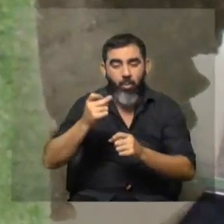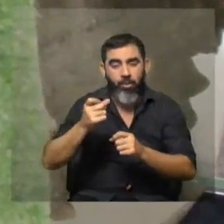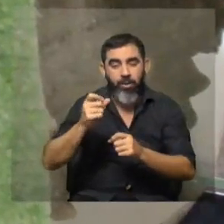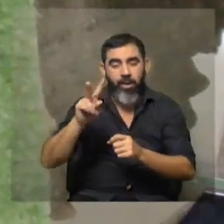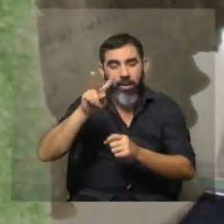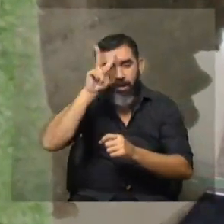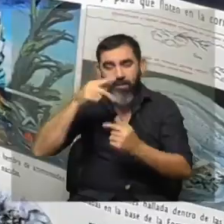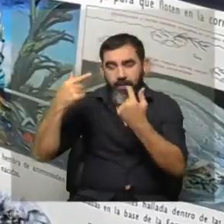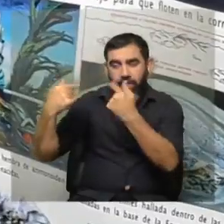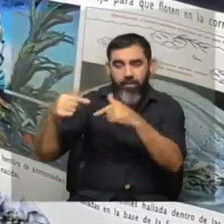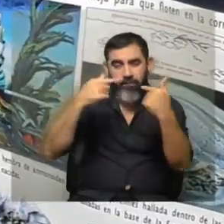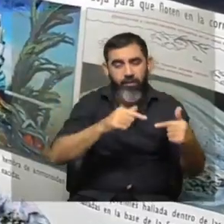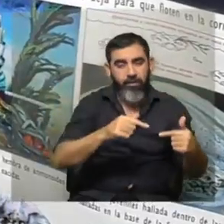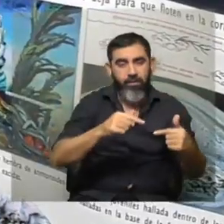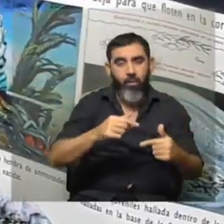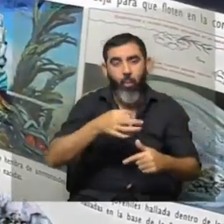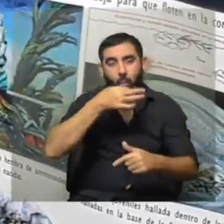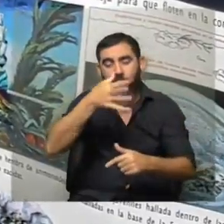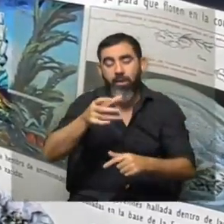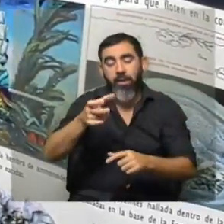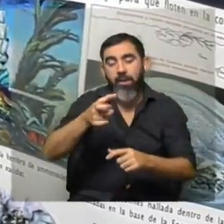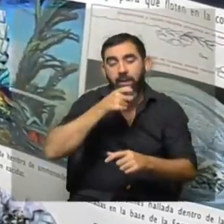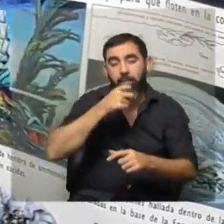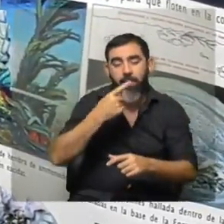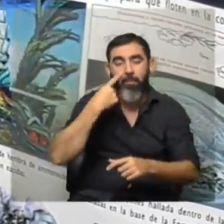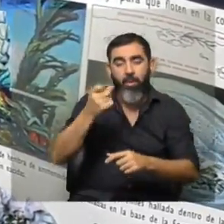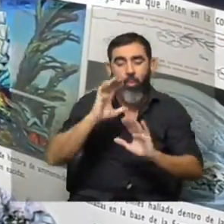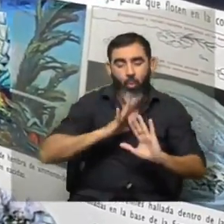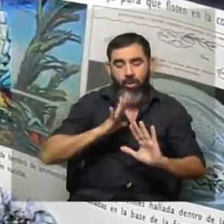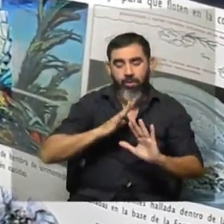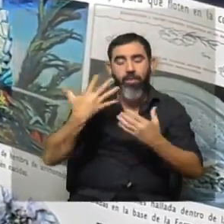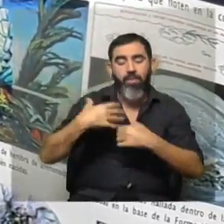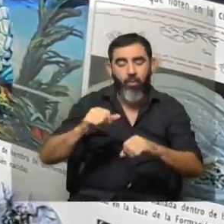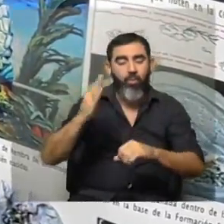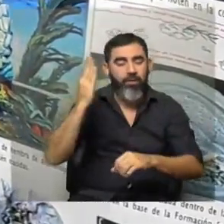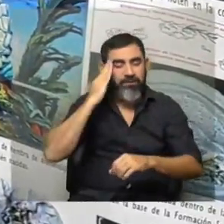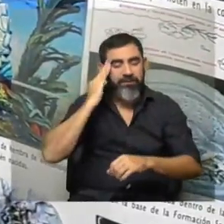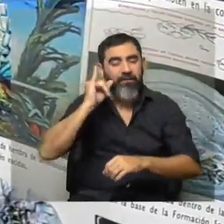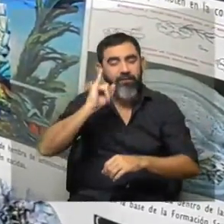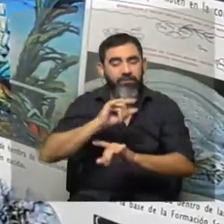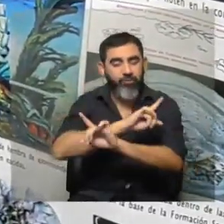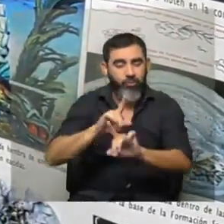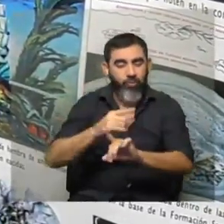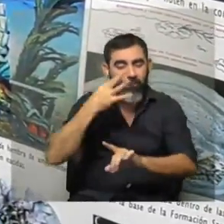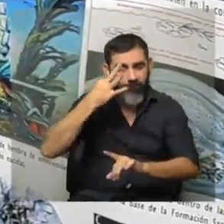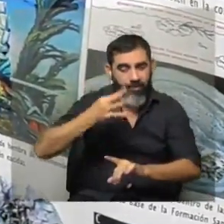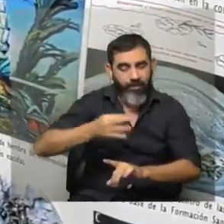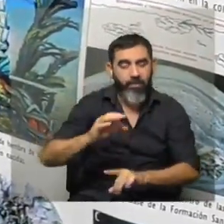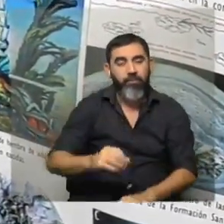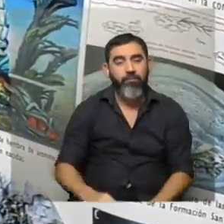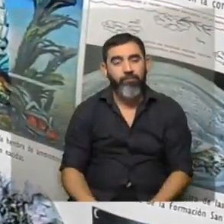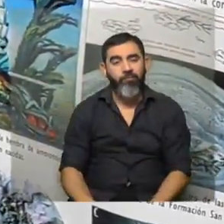indígena, de cualquier clase de bocha que encuentro, de piedra o la clase de piedra que sea, me doy cuenta si es